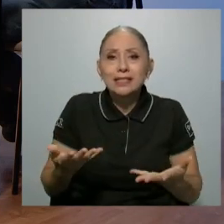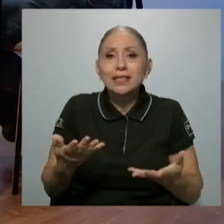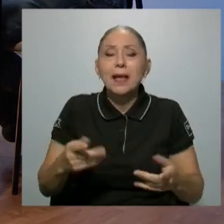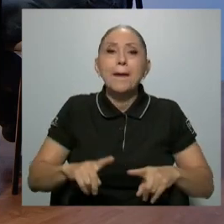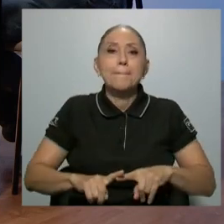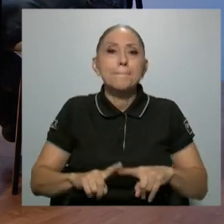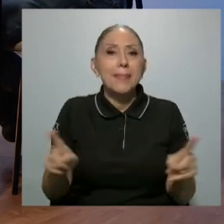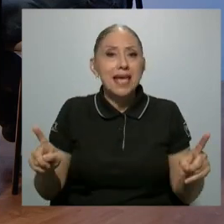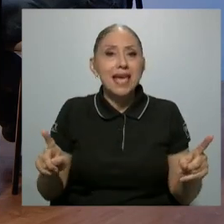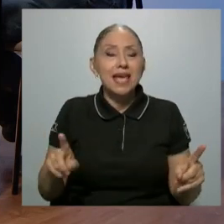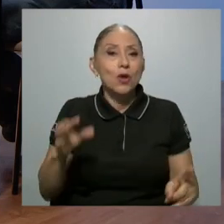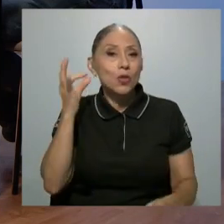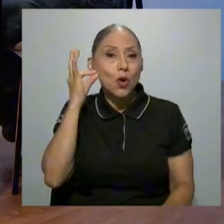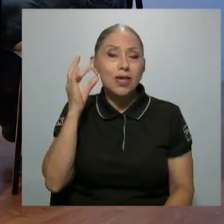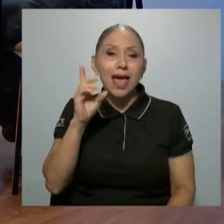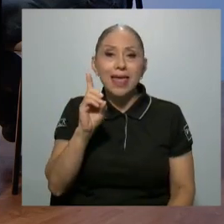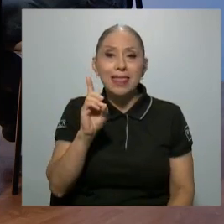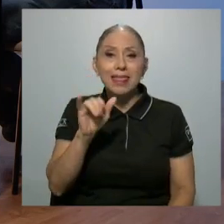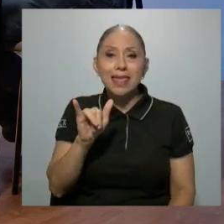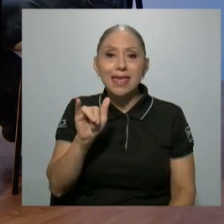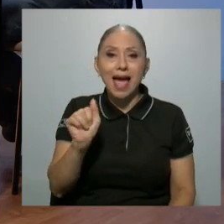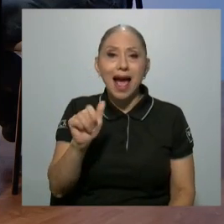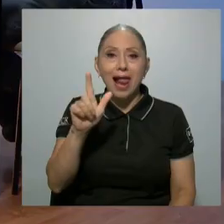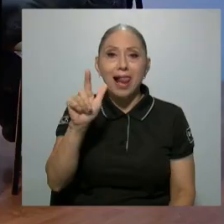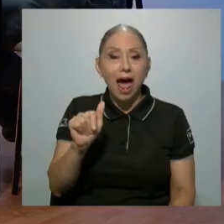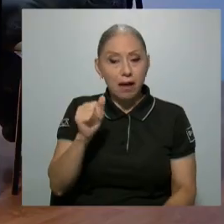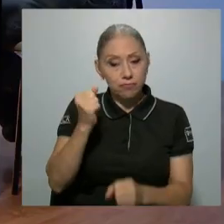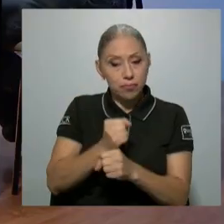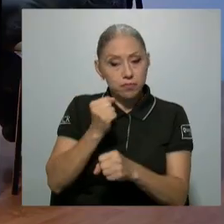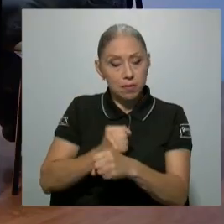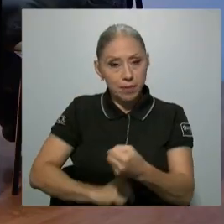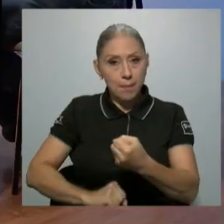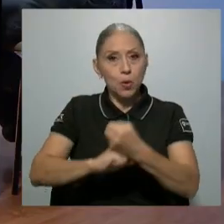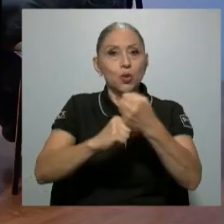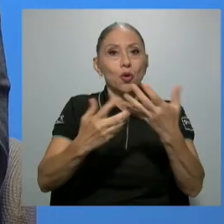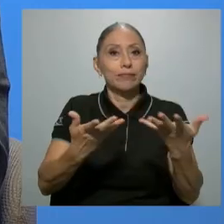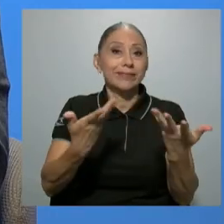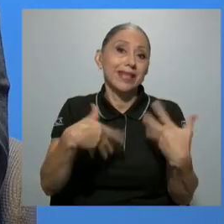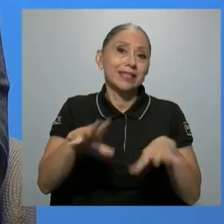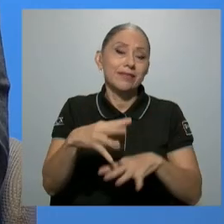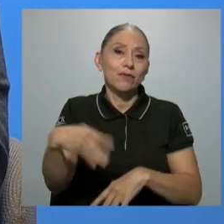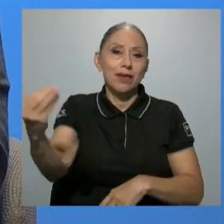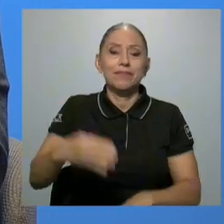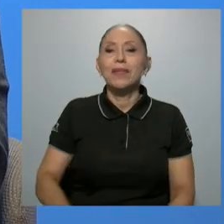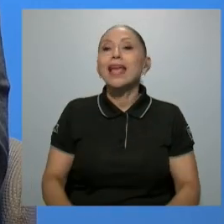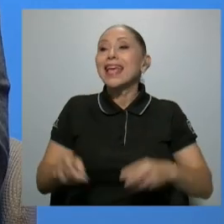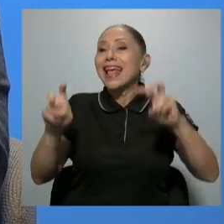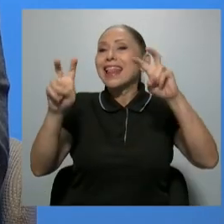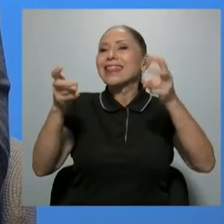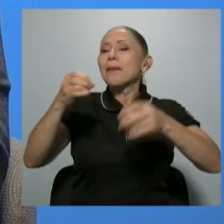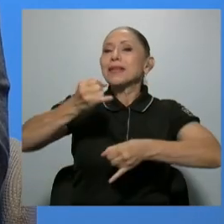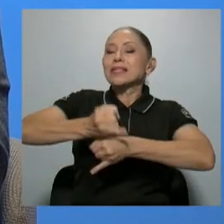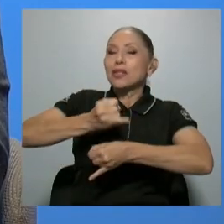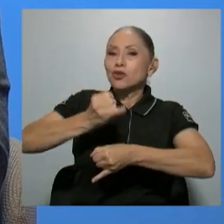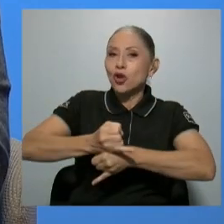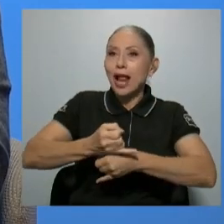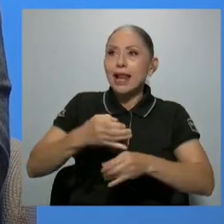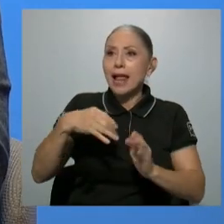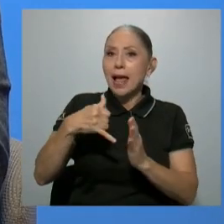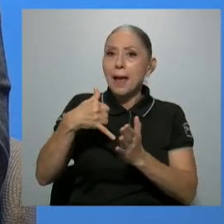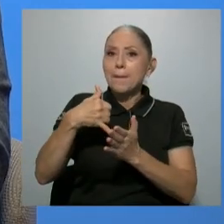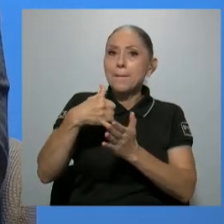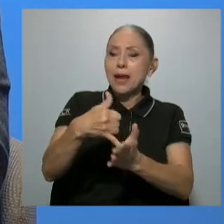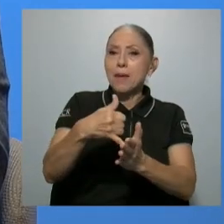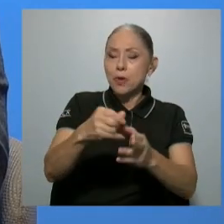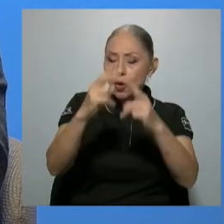pero doña Diala aportó y se fue. Y el tema institucional, vamos a ver, premios Nobel de